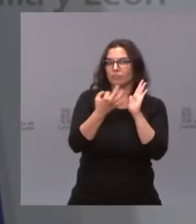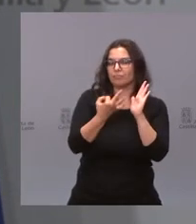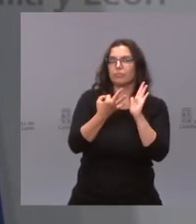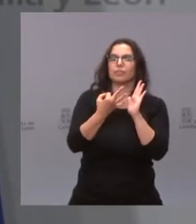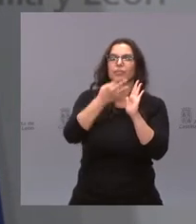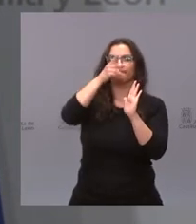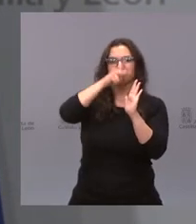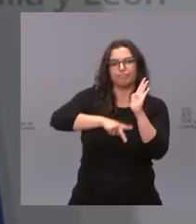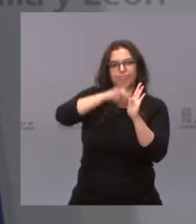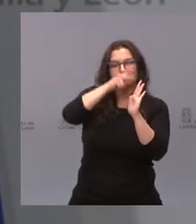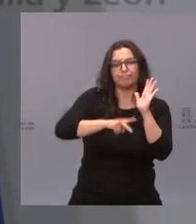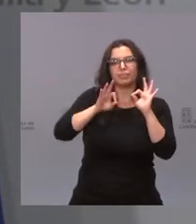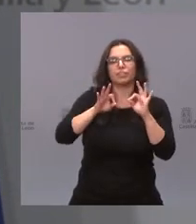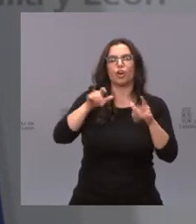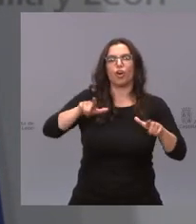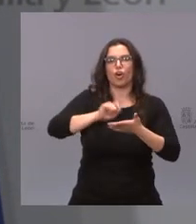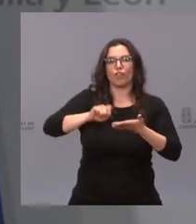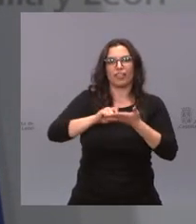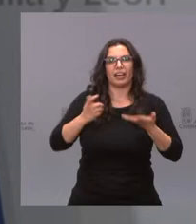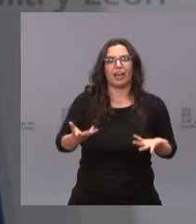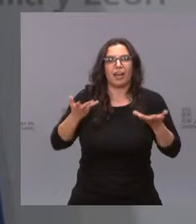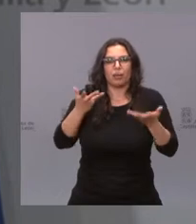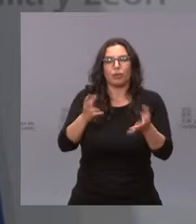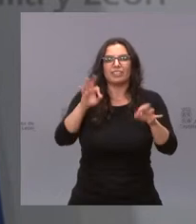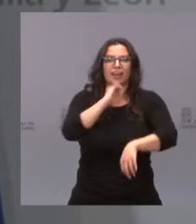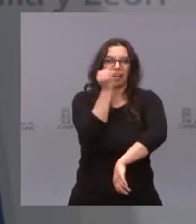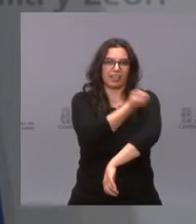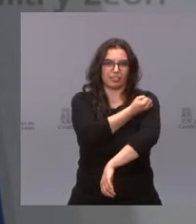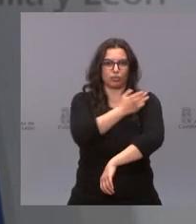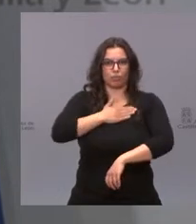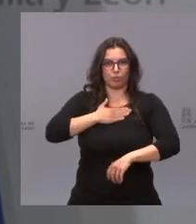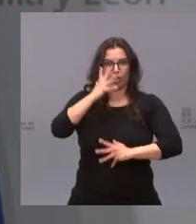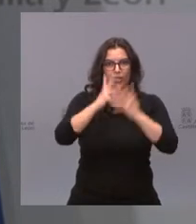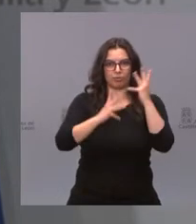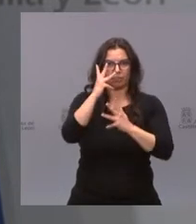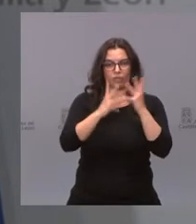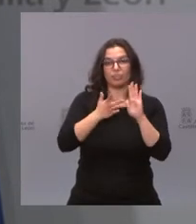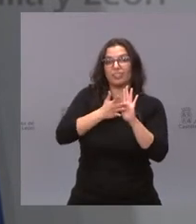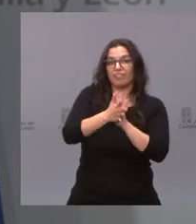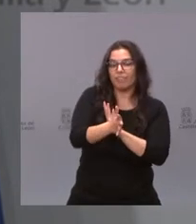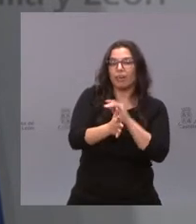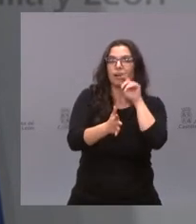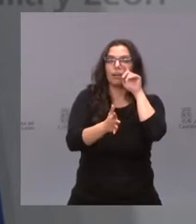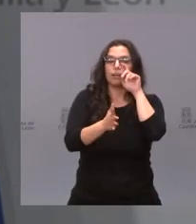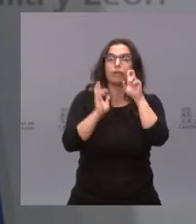nuestras oficinas de asistencia en materia de registro de la Administración, que van a suponer